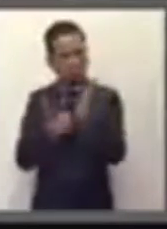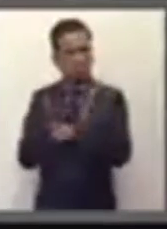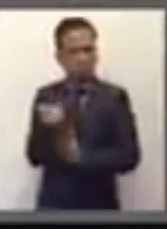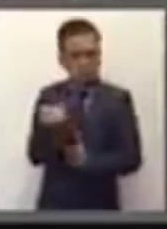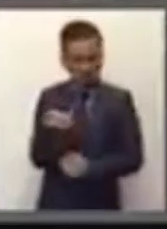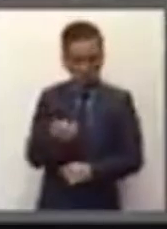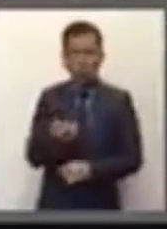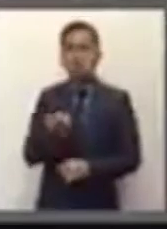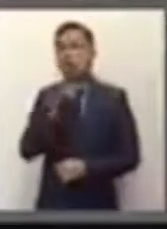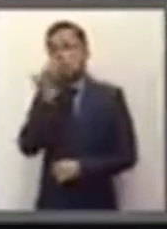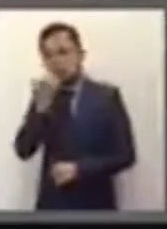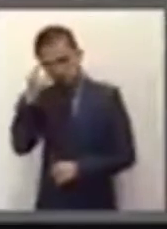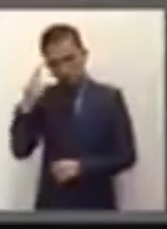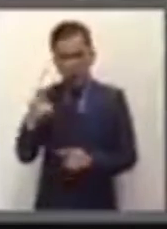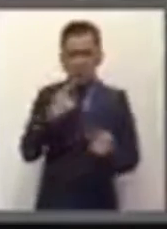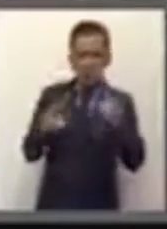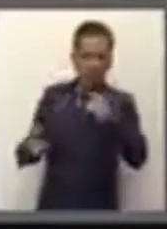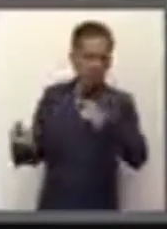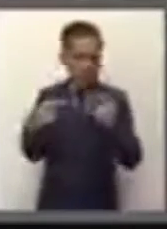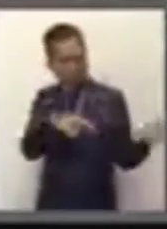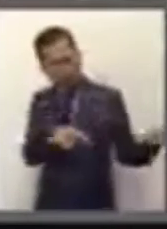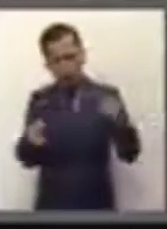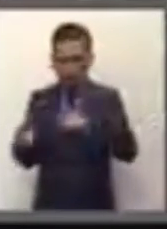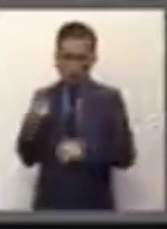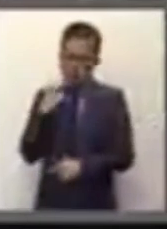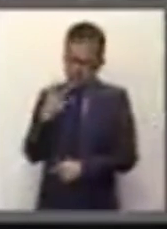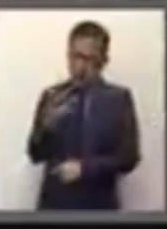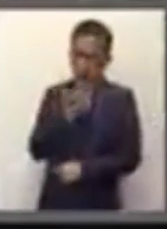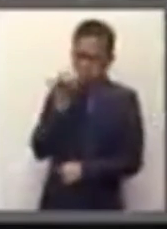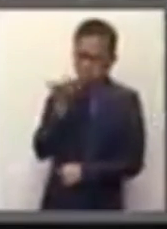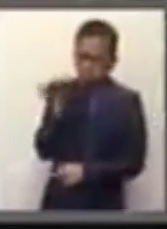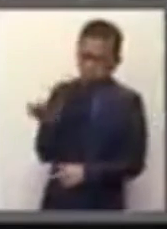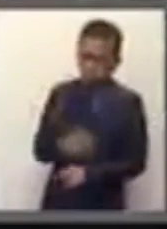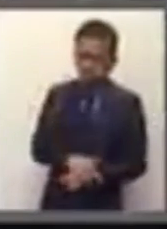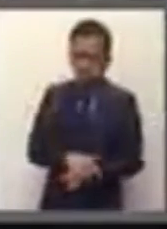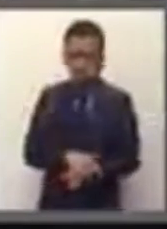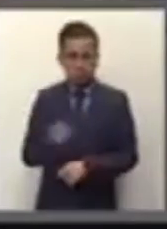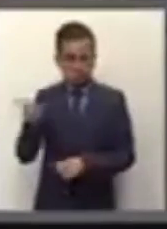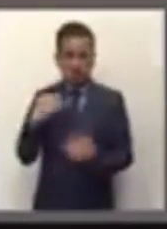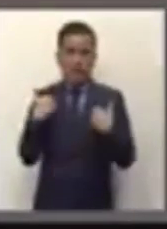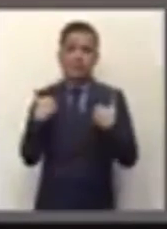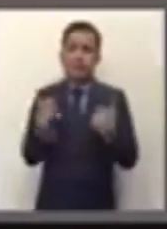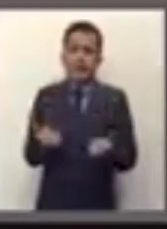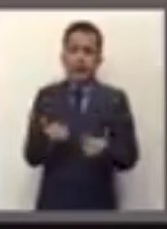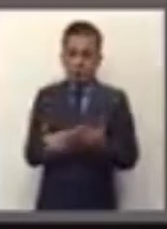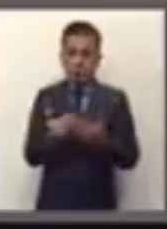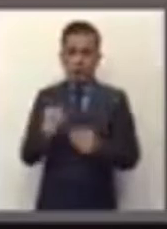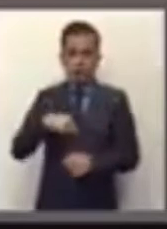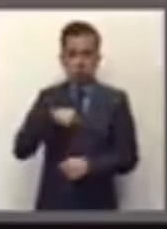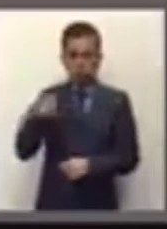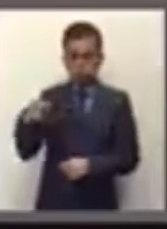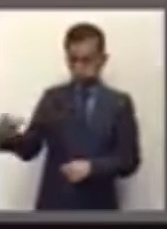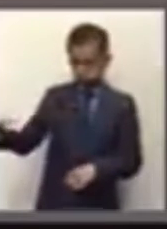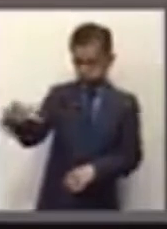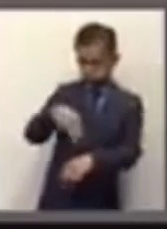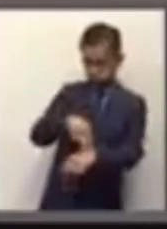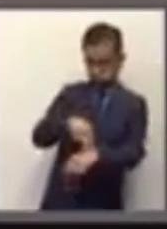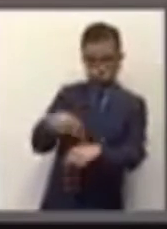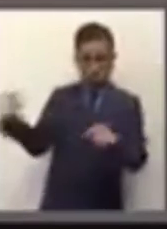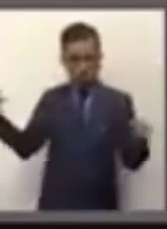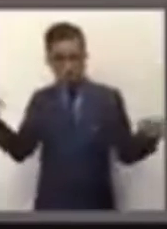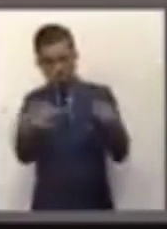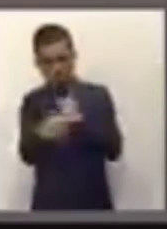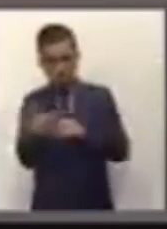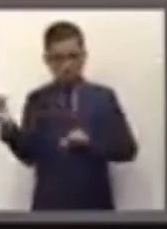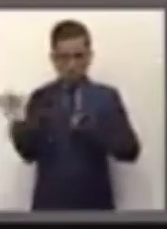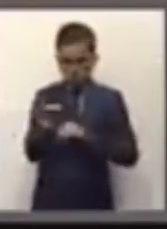al debate. Váyanse acostumbrando a que les vamos a responder cada una de sus